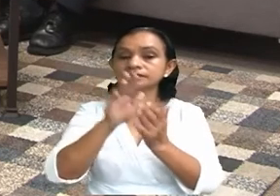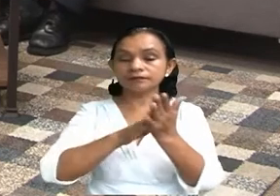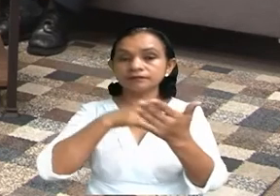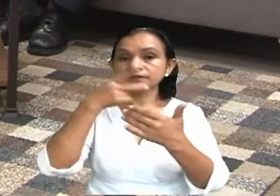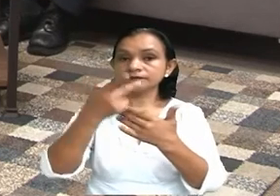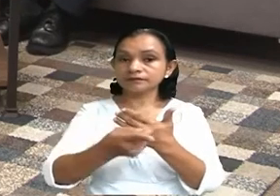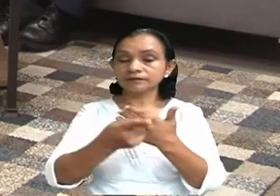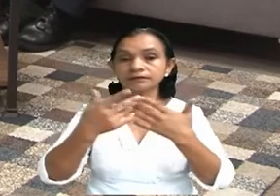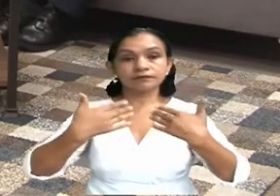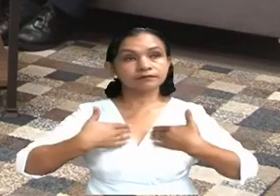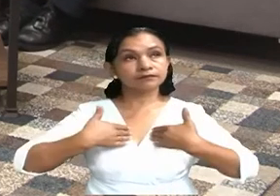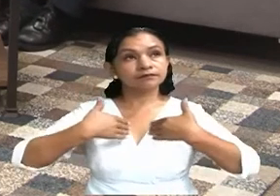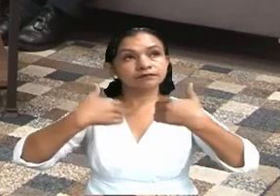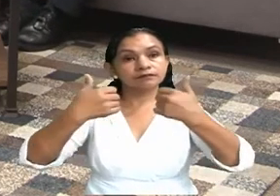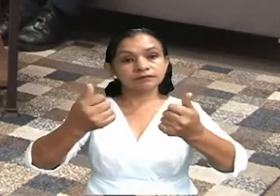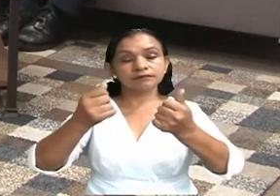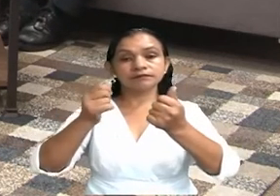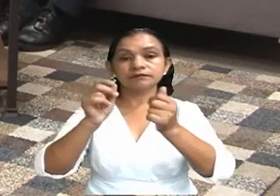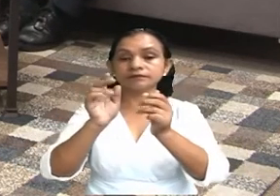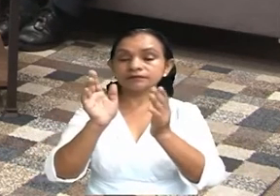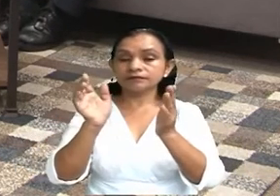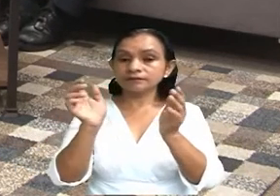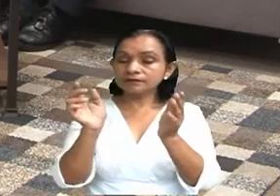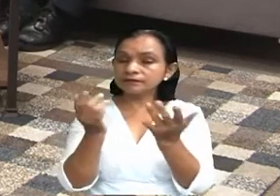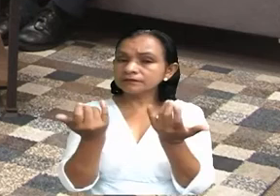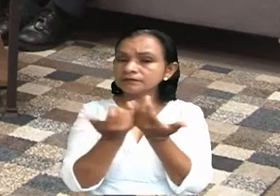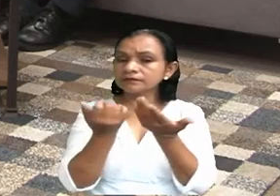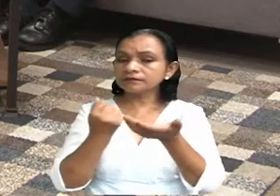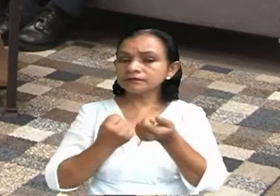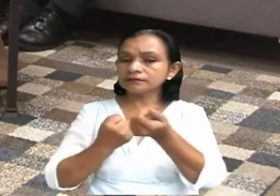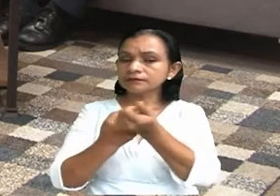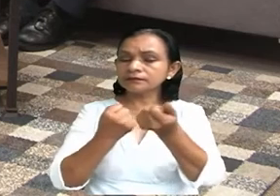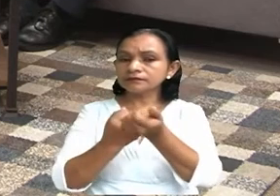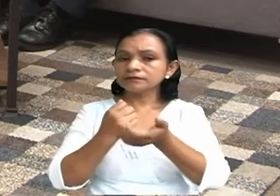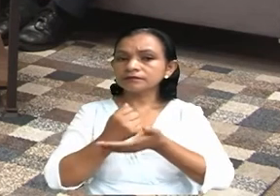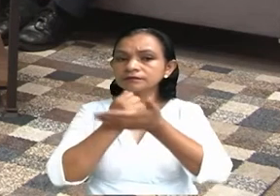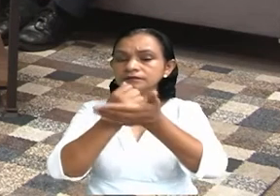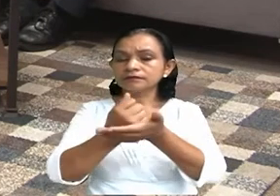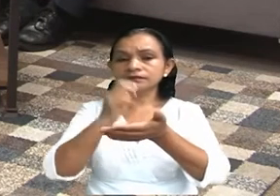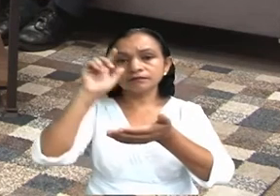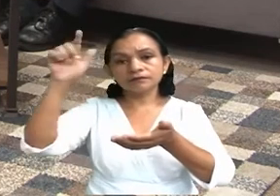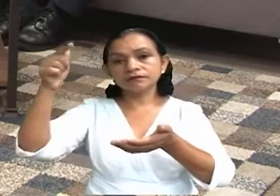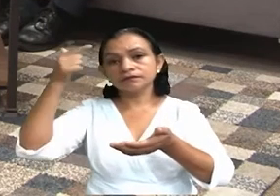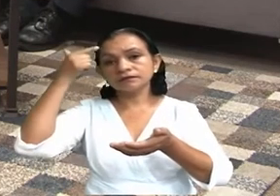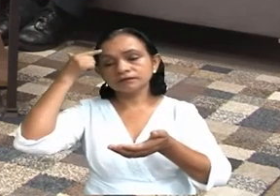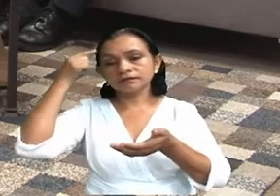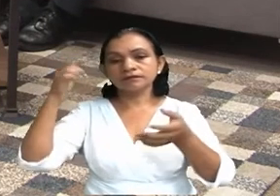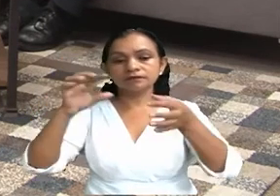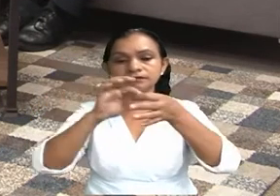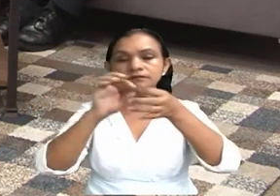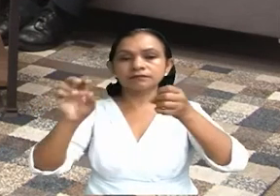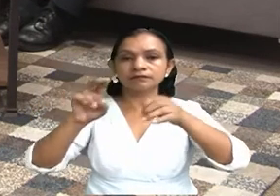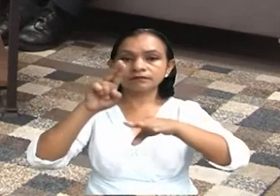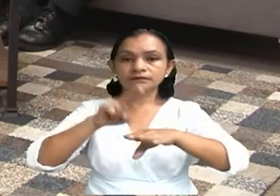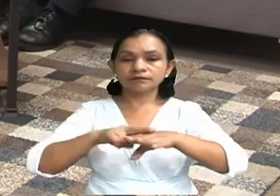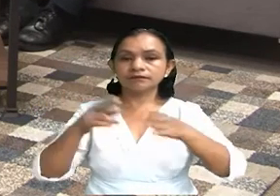ámbito de salud y enmarcado en el programa Todos con Vos, qué asistencia reciben de parte del Gobierno de Reconciliación y Unidad